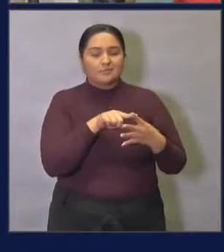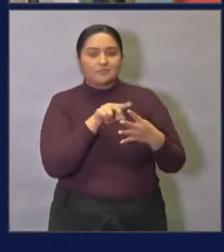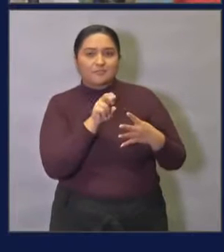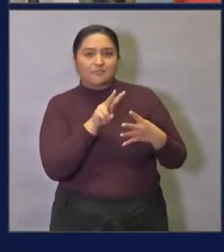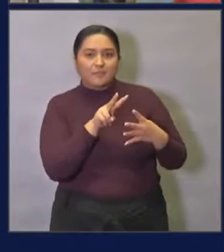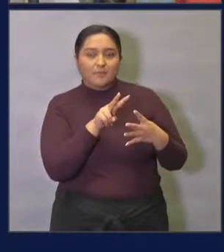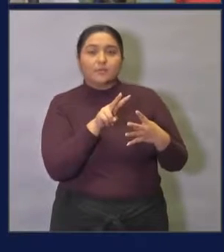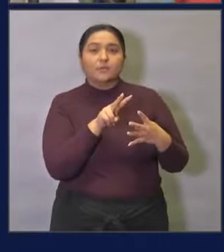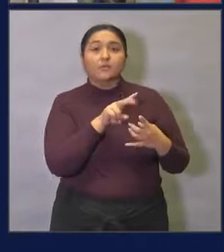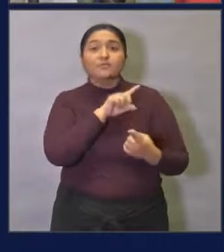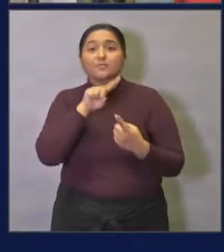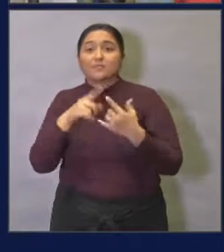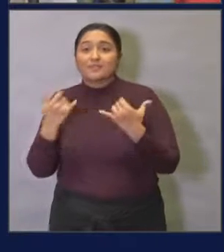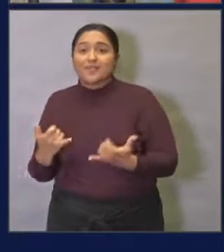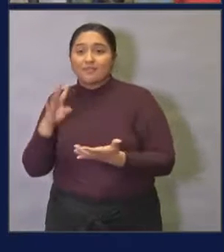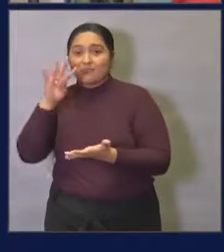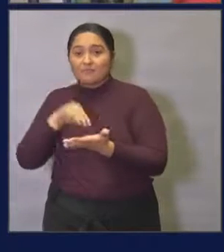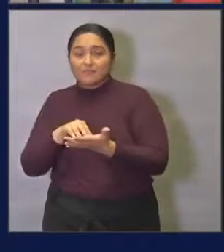noviembre a